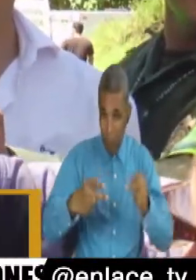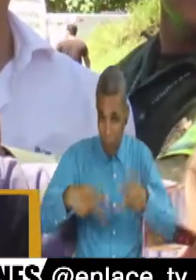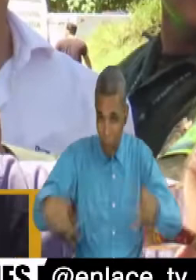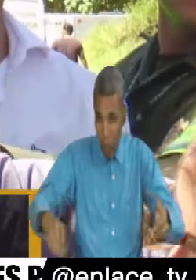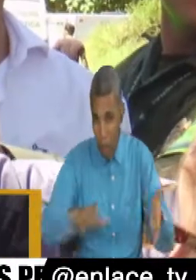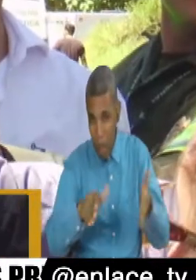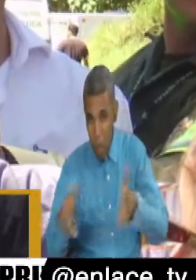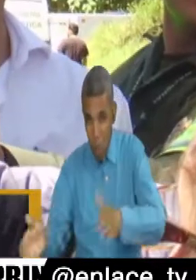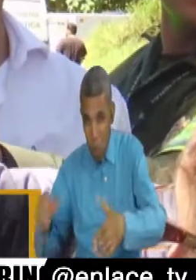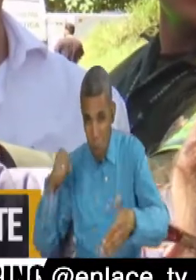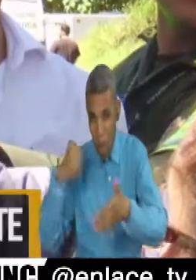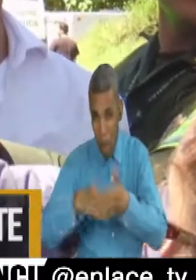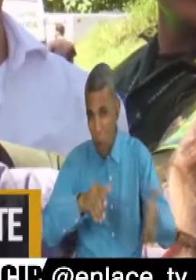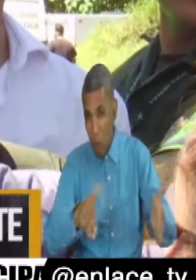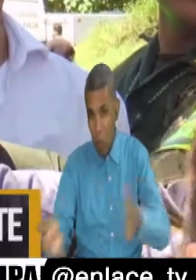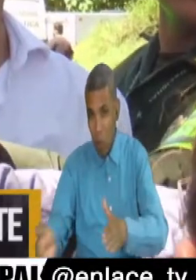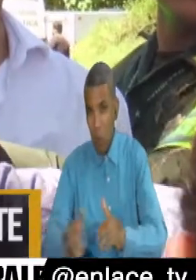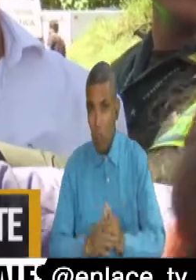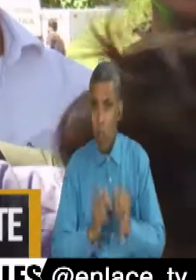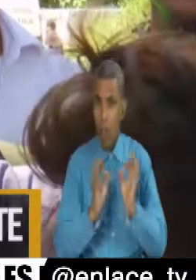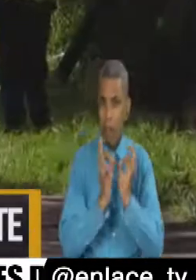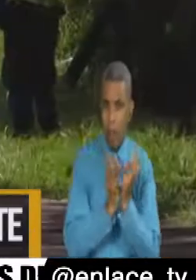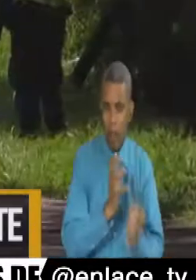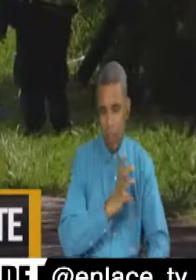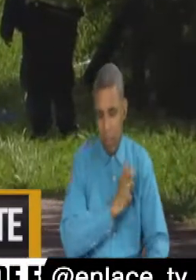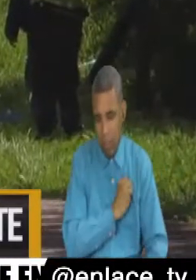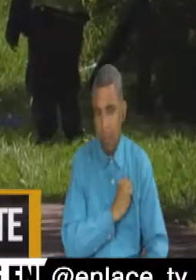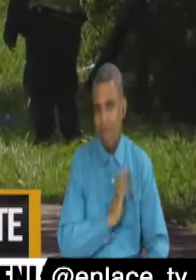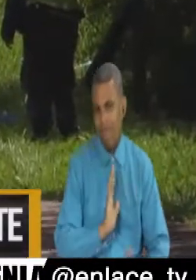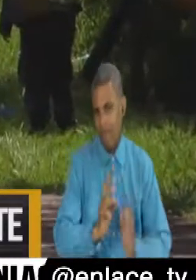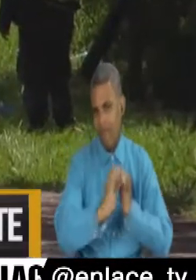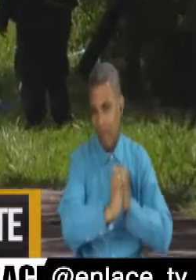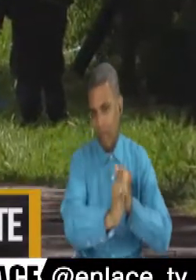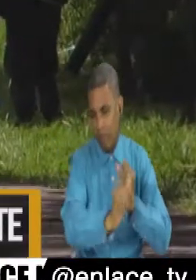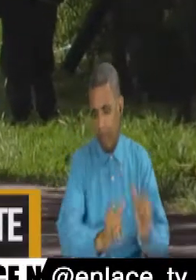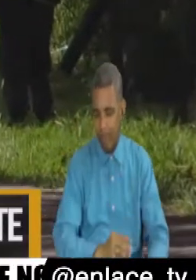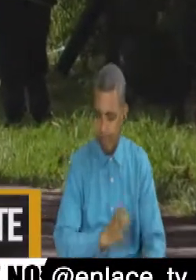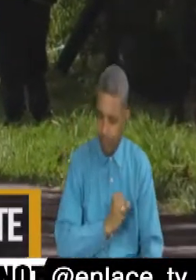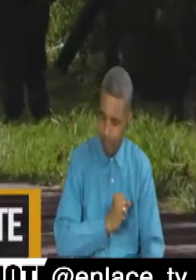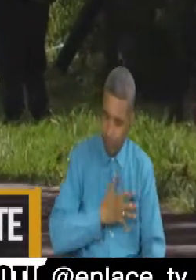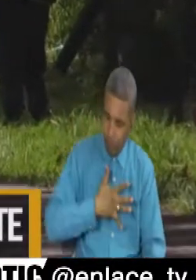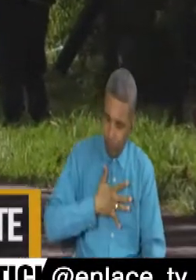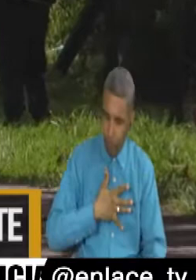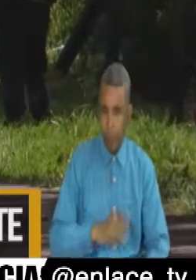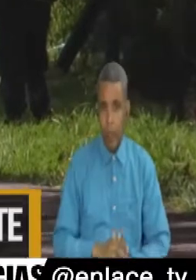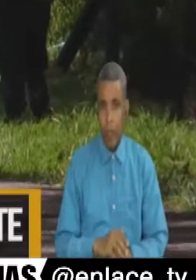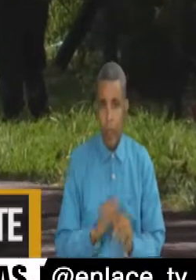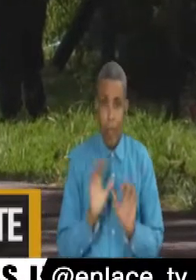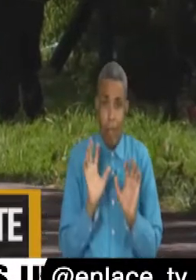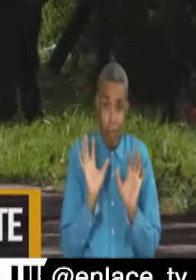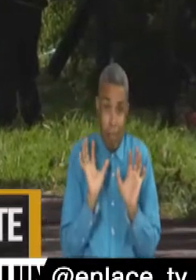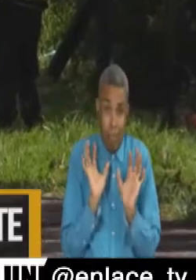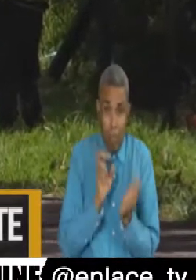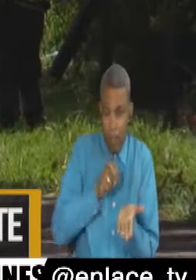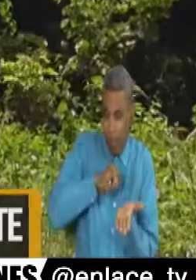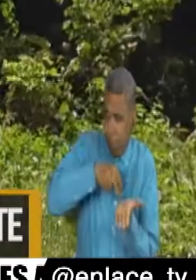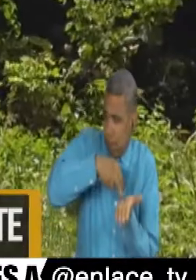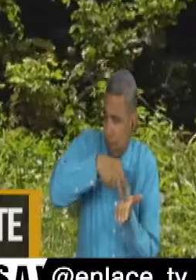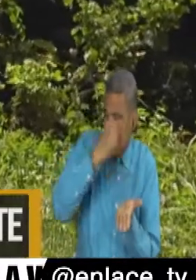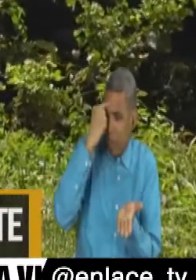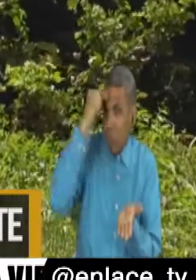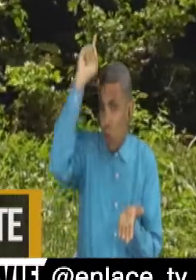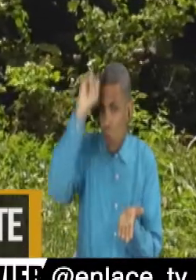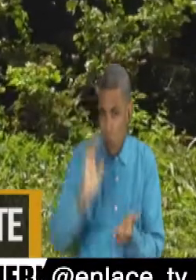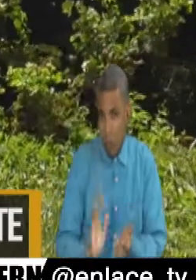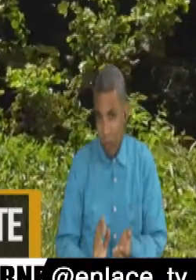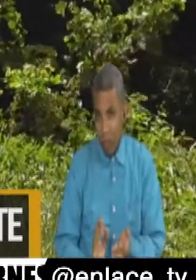acompañamos. Digamos que estos son desenlaces fatales que afectan la vida cotidiana. Por eso nosotros trabajamos todos los días